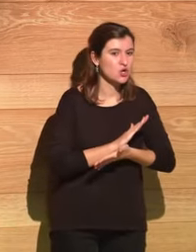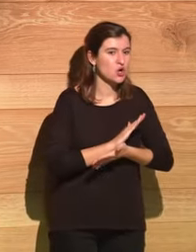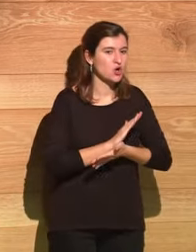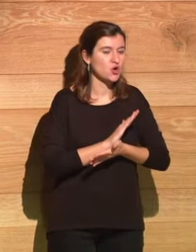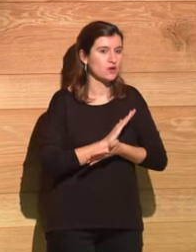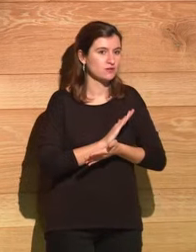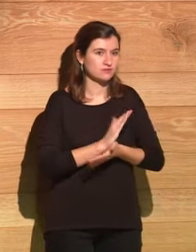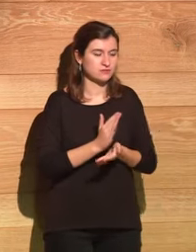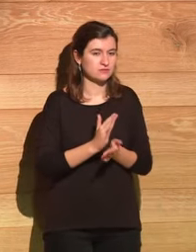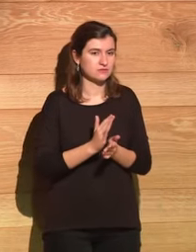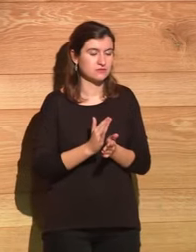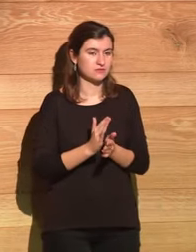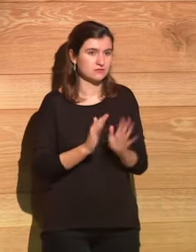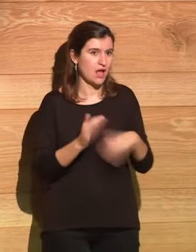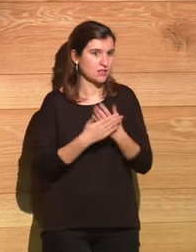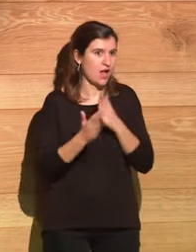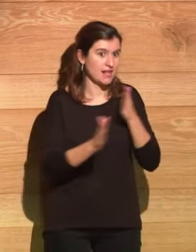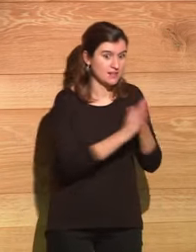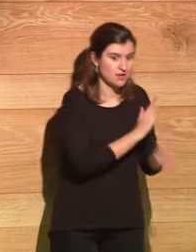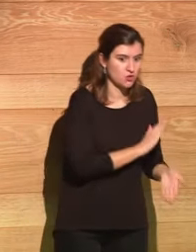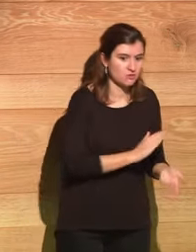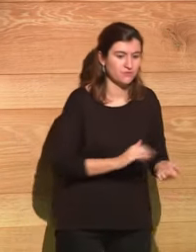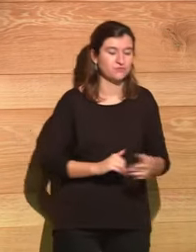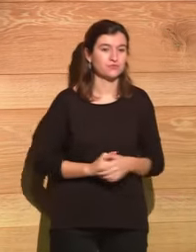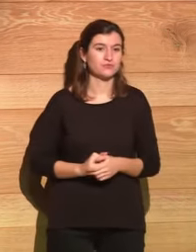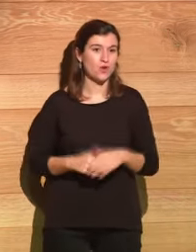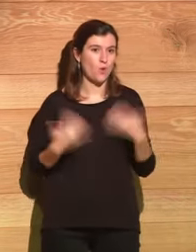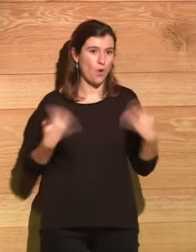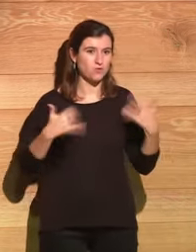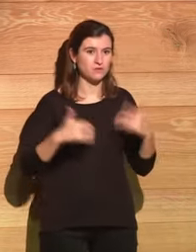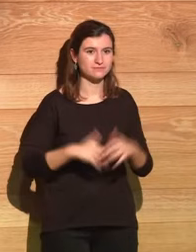eterno. Tela.